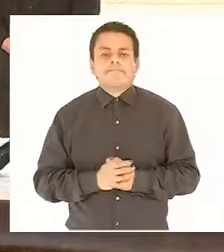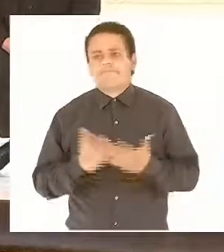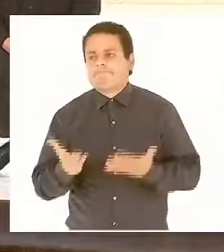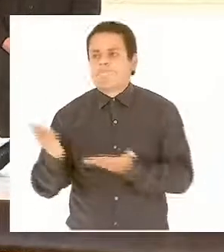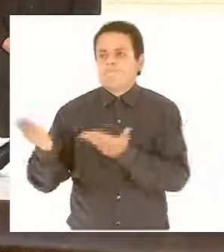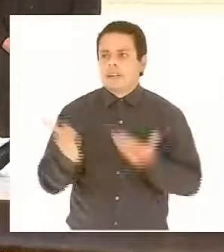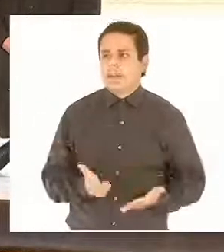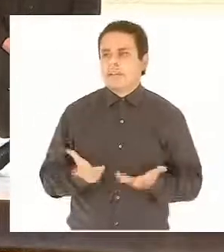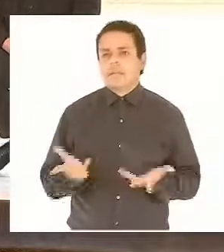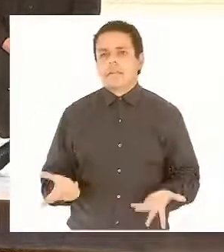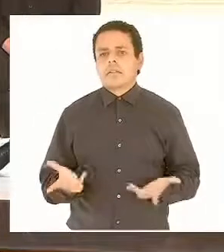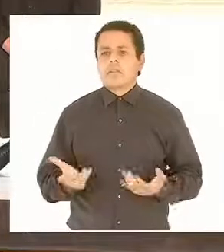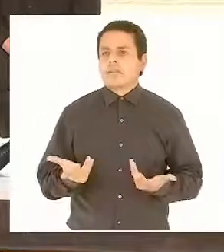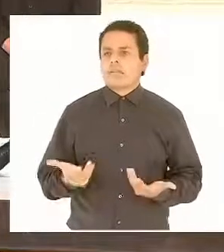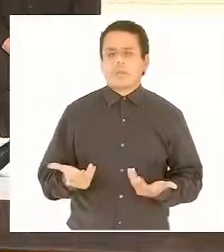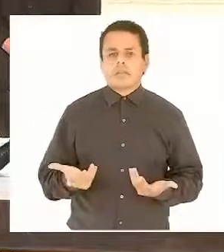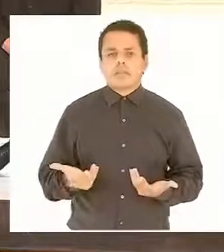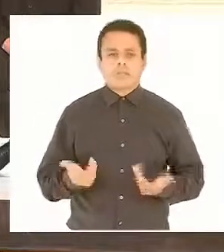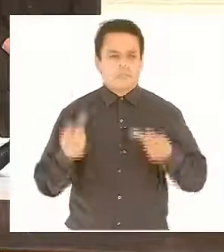escuchar